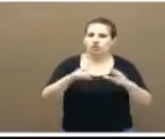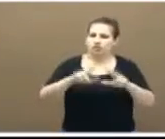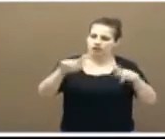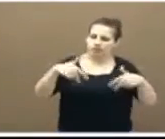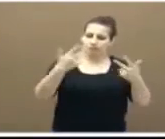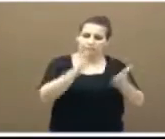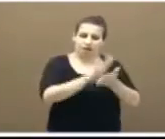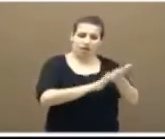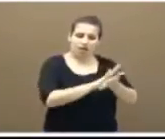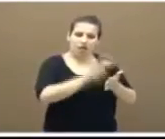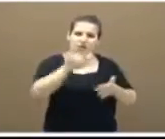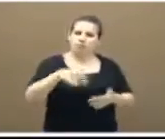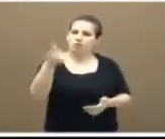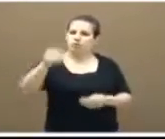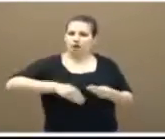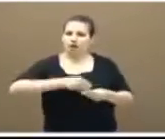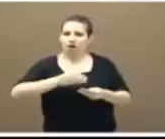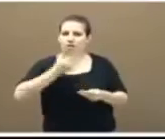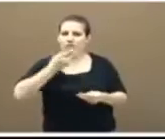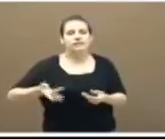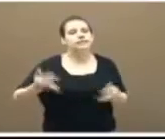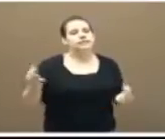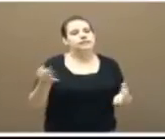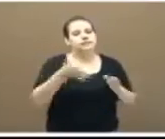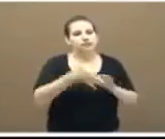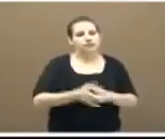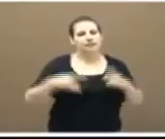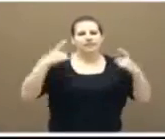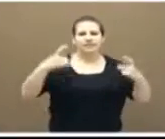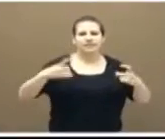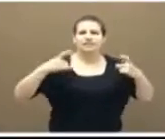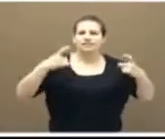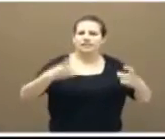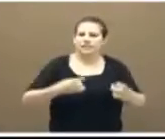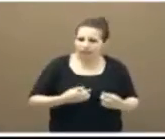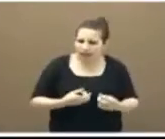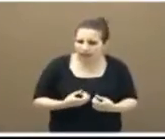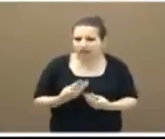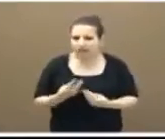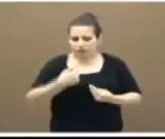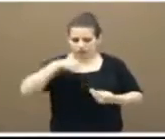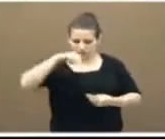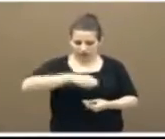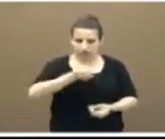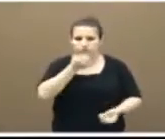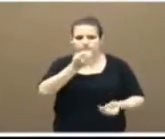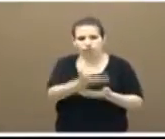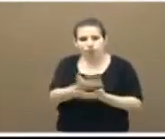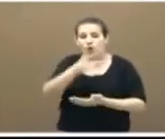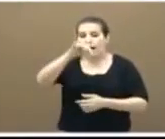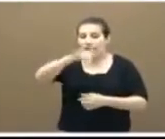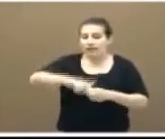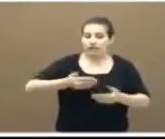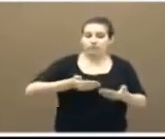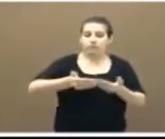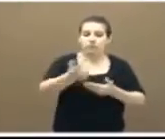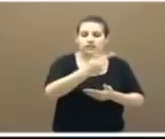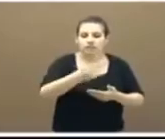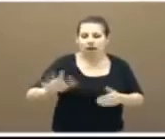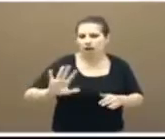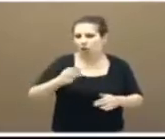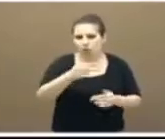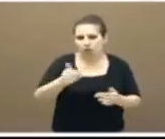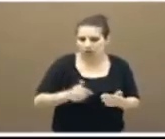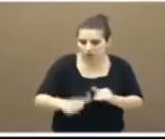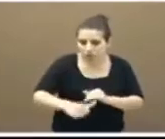hacer lo que tú estimes. La concertación social significa intentar llegar hasta el punto en que lo que traigamos aquí o lo que se apruebe dentro de una semana o de 2